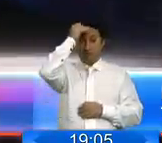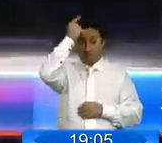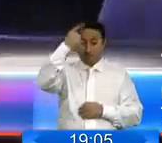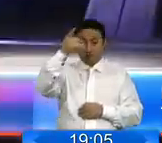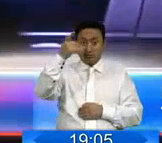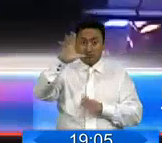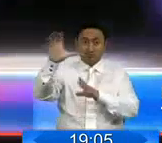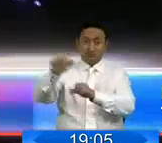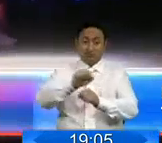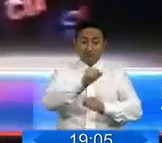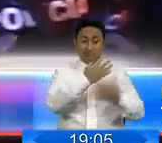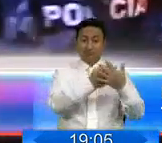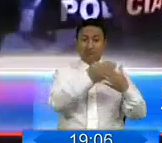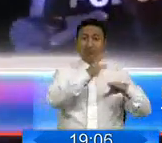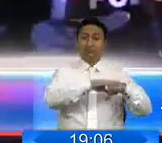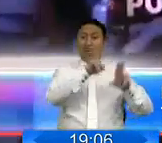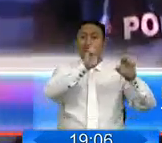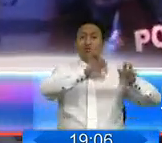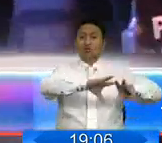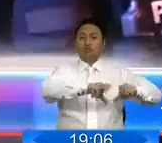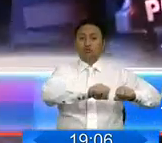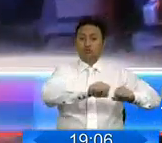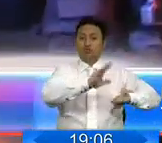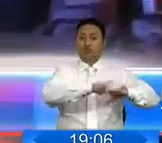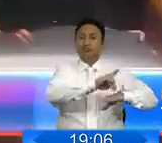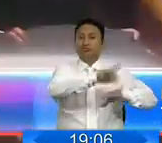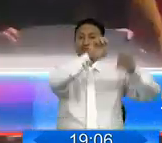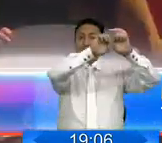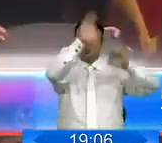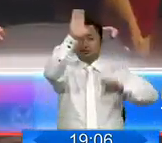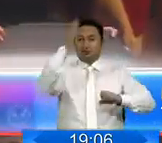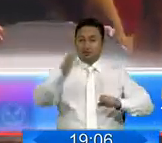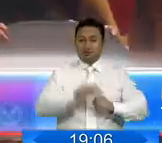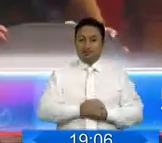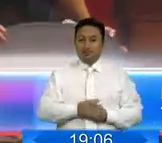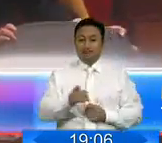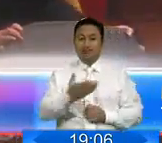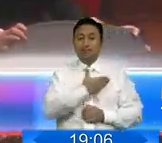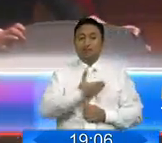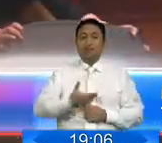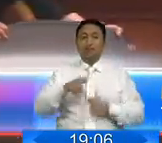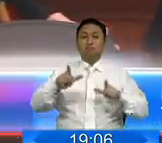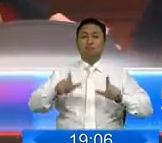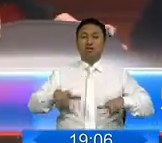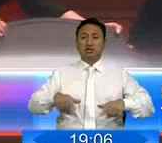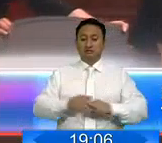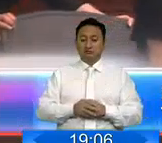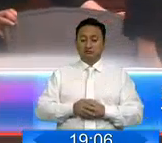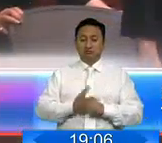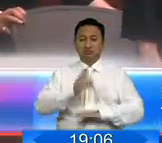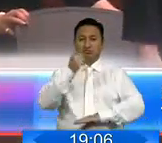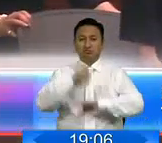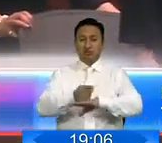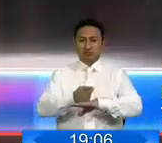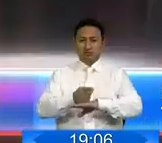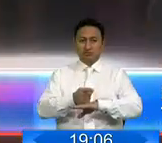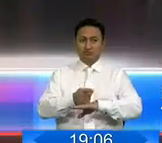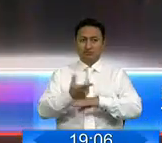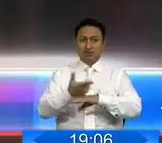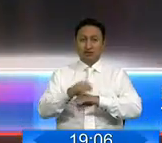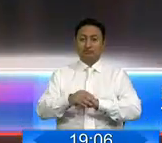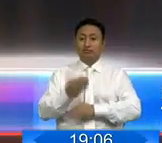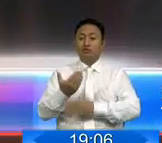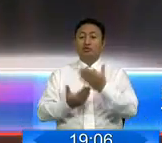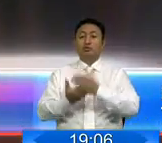detenido por actos de corrupción vinculados a la brasilera Odebrecht, que el presidente Lenín Moreno, mediante decreto ejecutivo, designó a